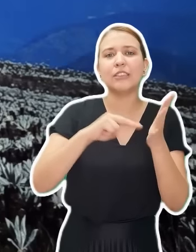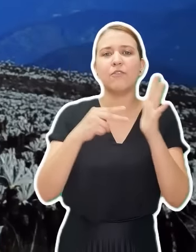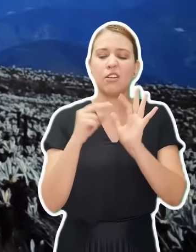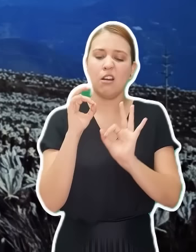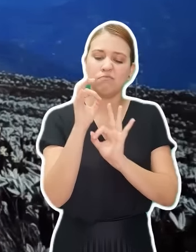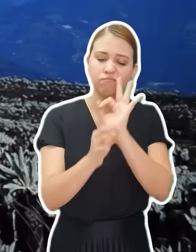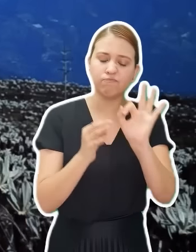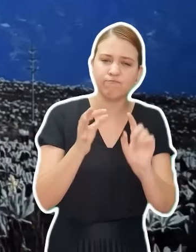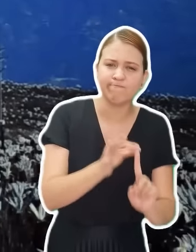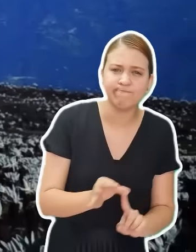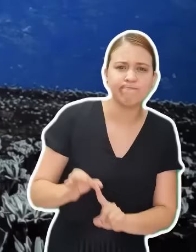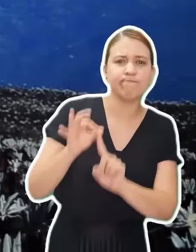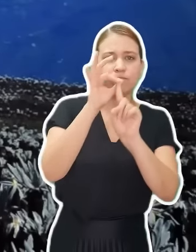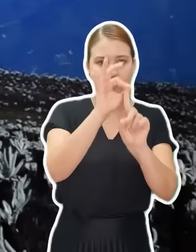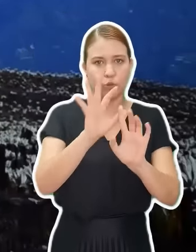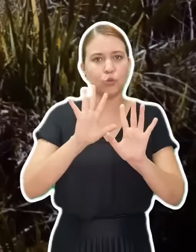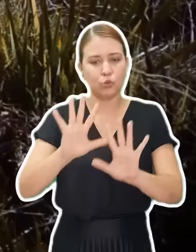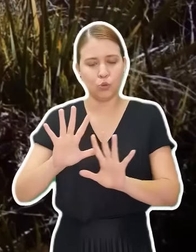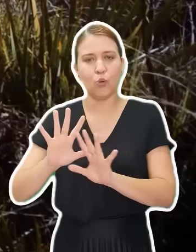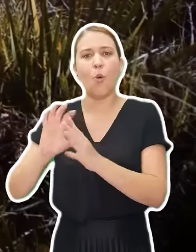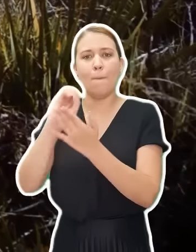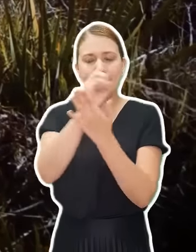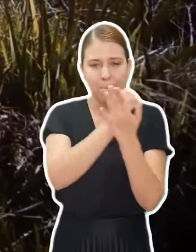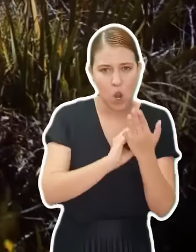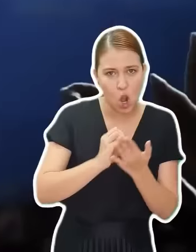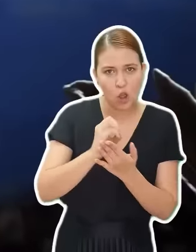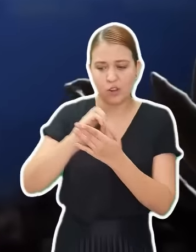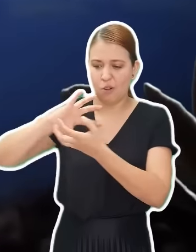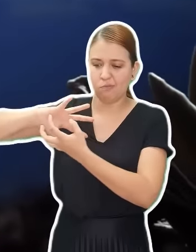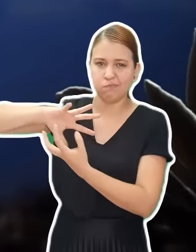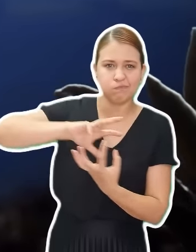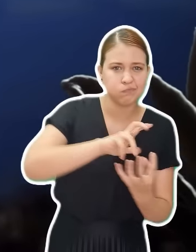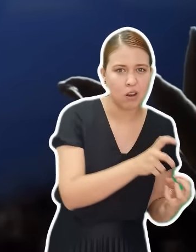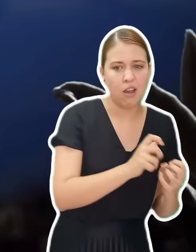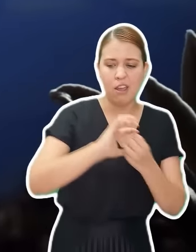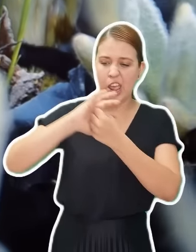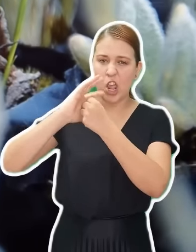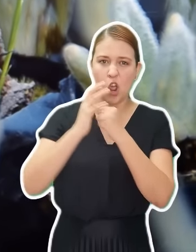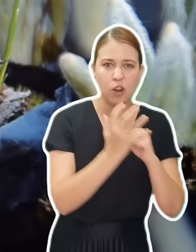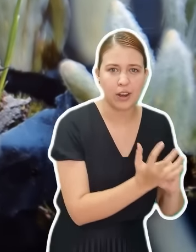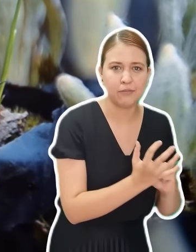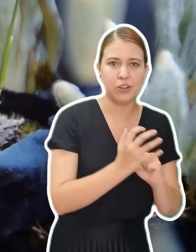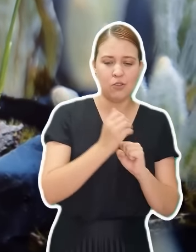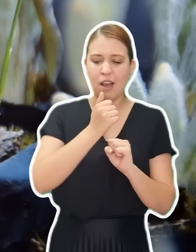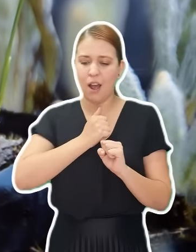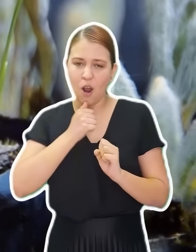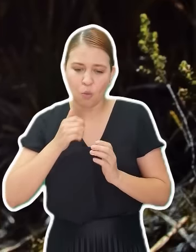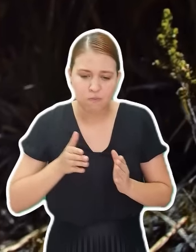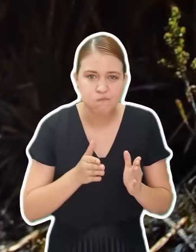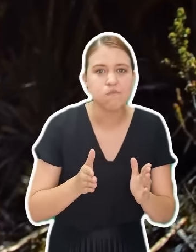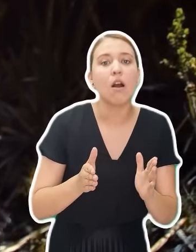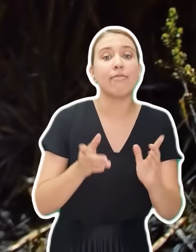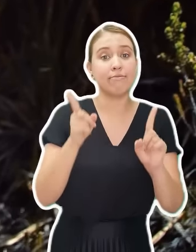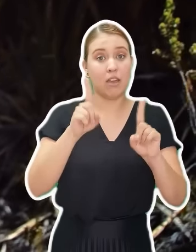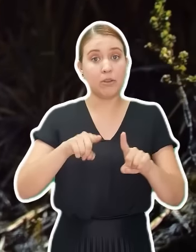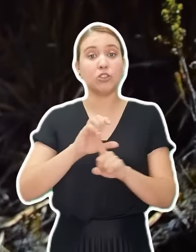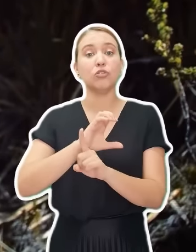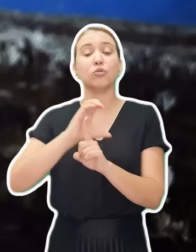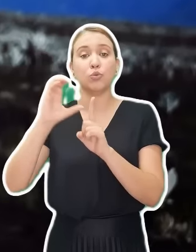que integran componentes biológicos, geográficos, geológicos e hidrográficos, como también aspectos sociales